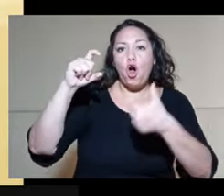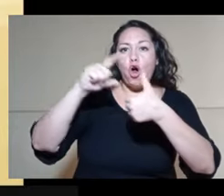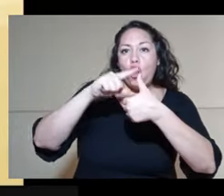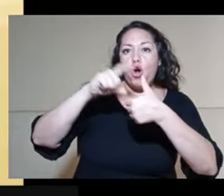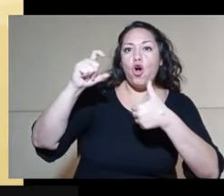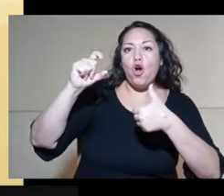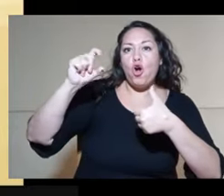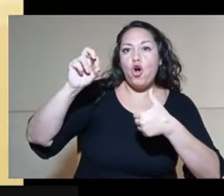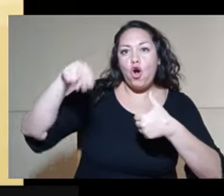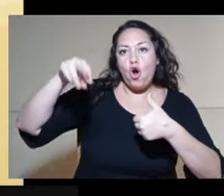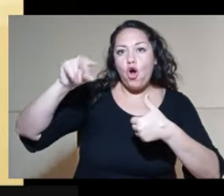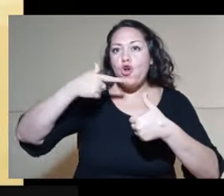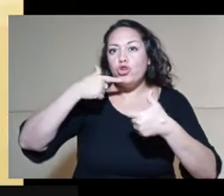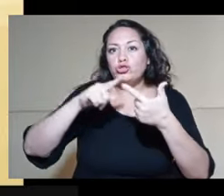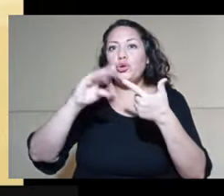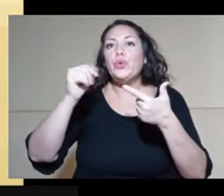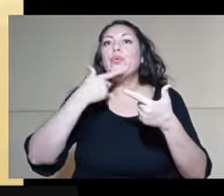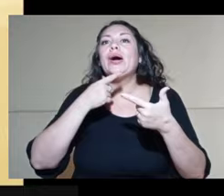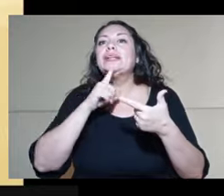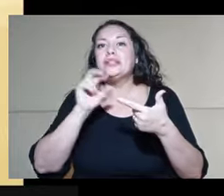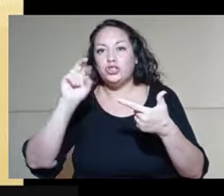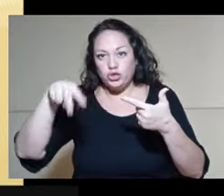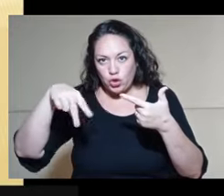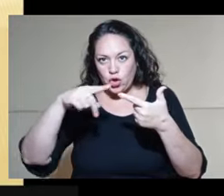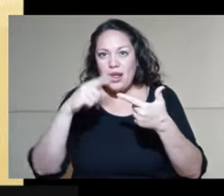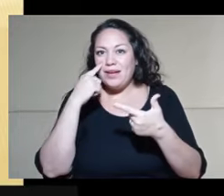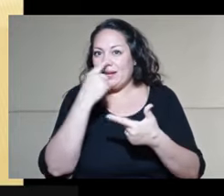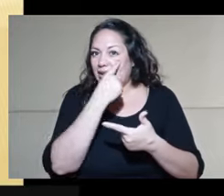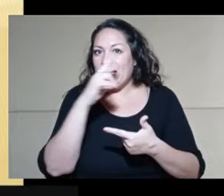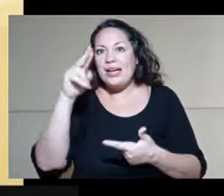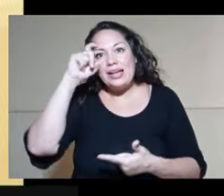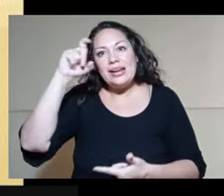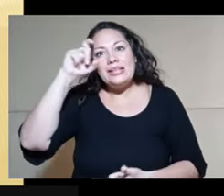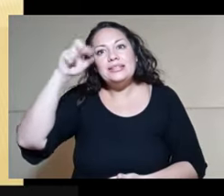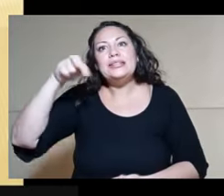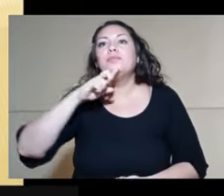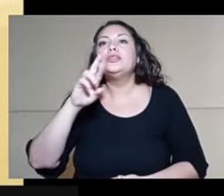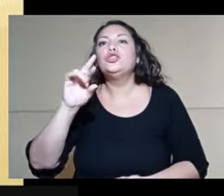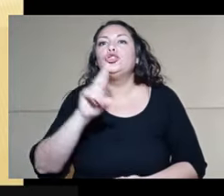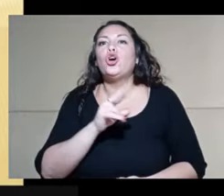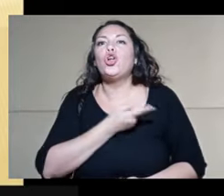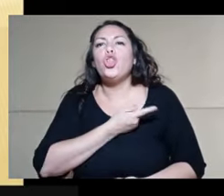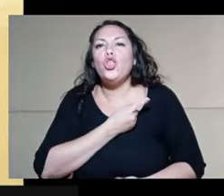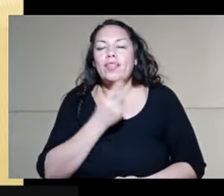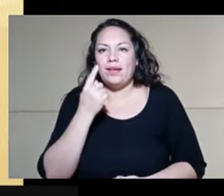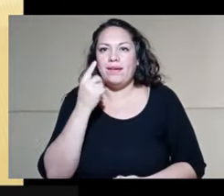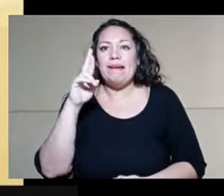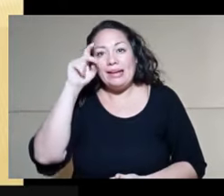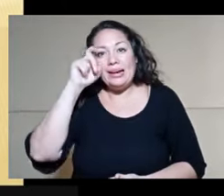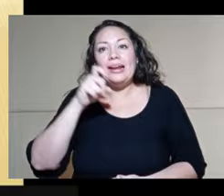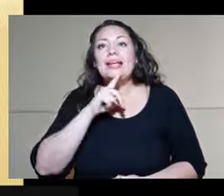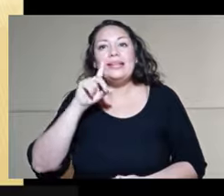los conos y los bastones ahí en la retina. Después puede ingresar información al sistema nervioso a través de la audición,